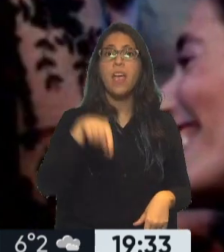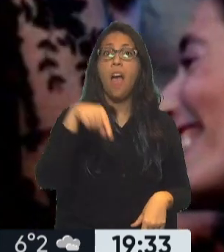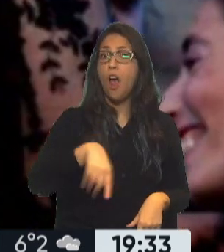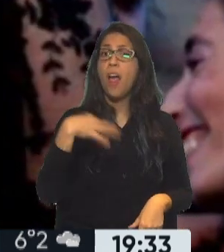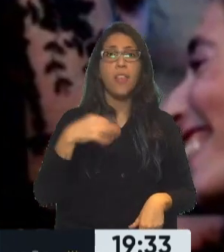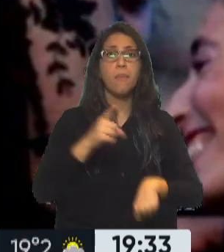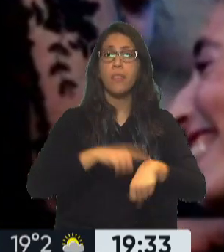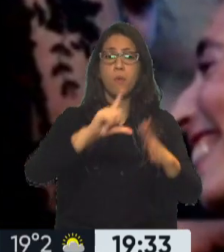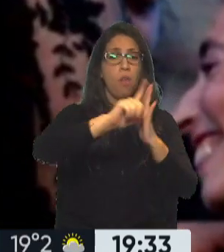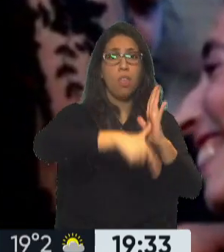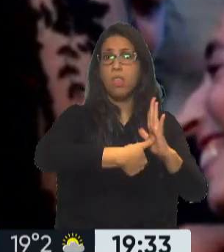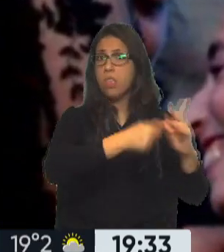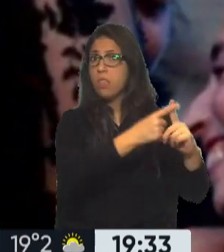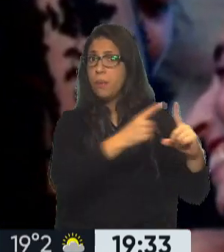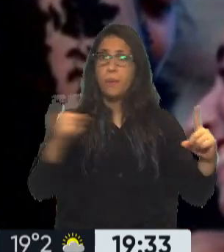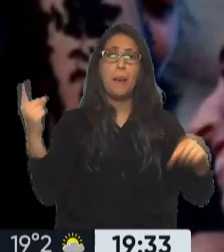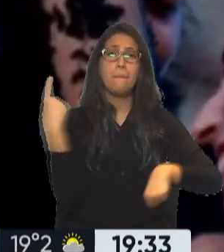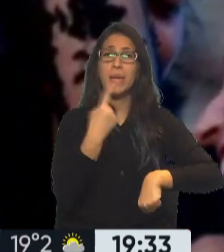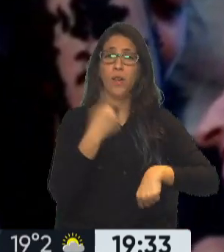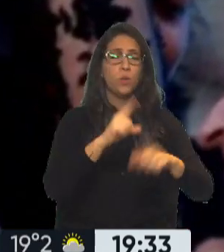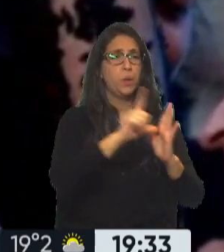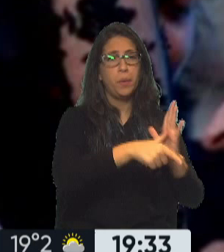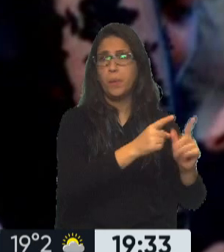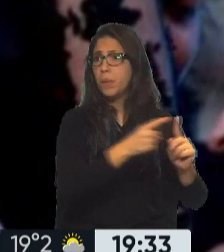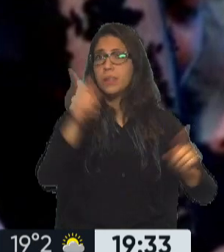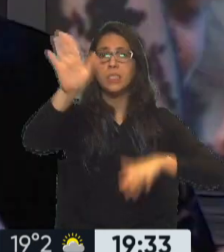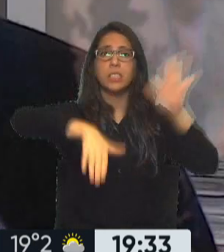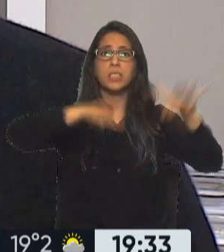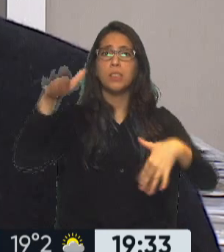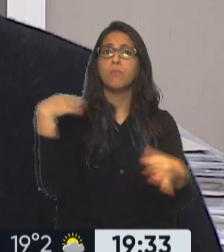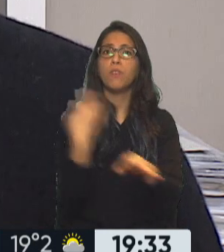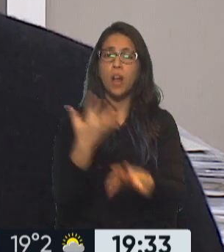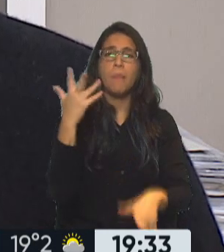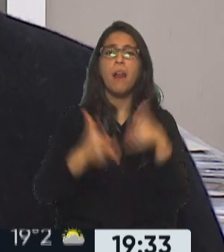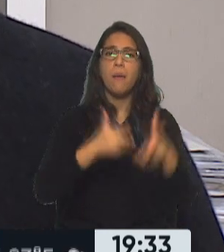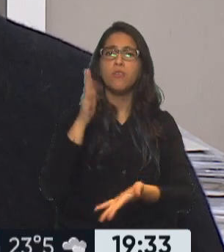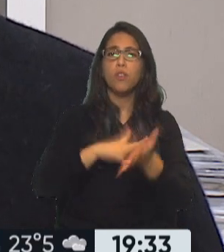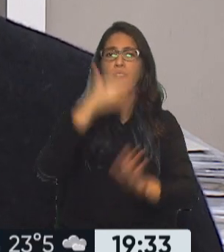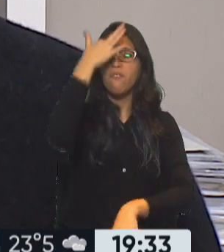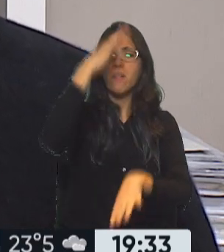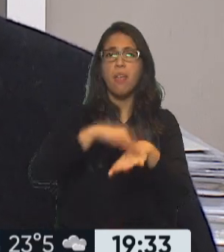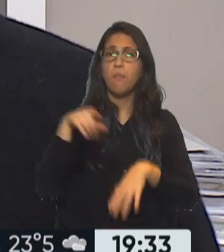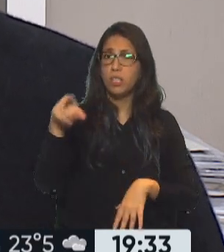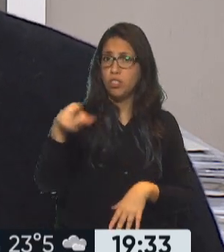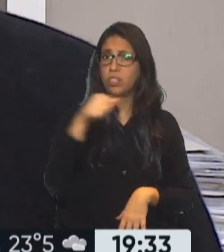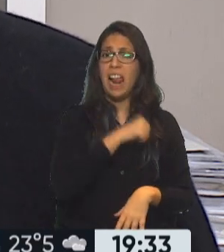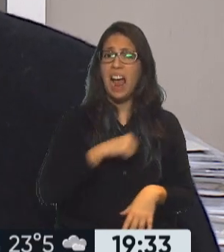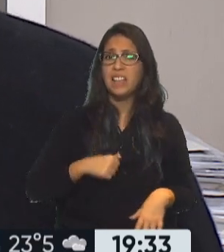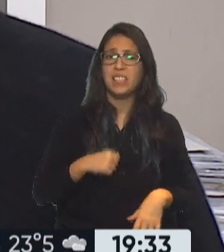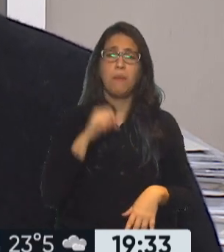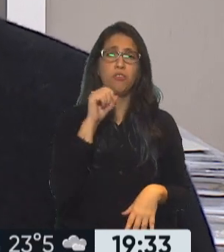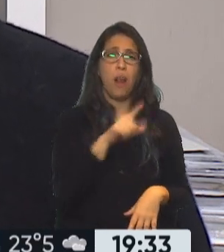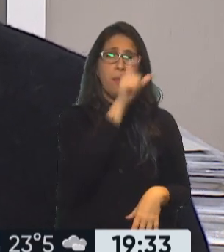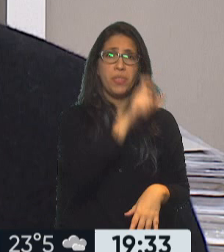hacer es en el mismo tiempo mismo cantidad de minutos Buscar profesionales para que hablen de esta enfermedad porque no han lesionado solamente a la